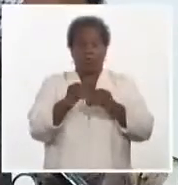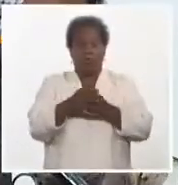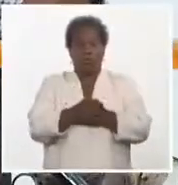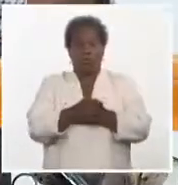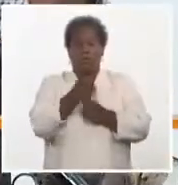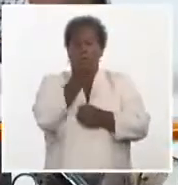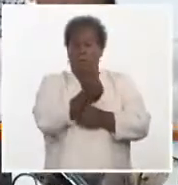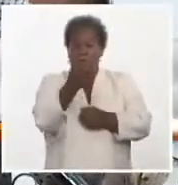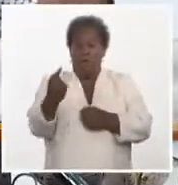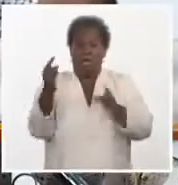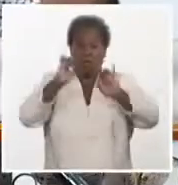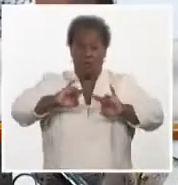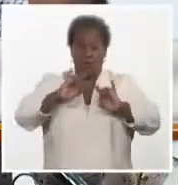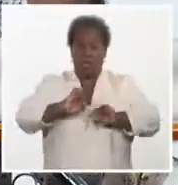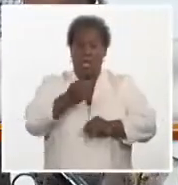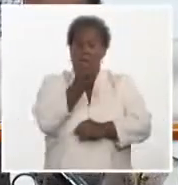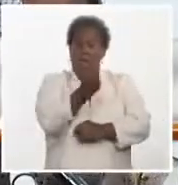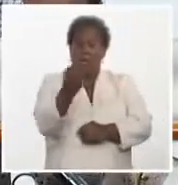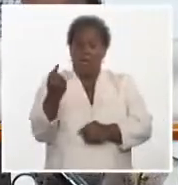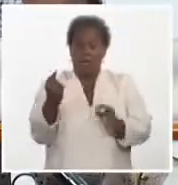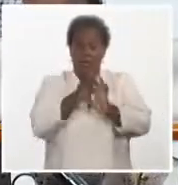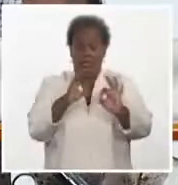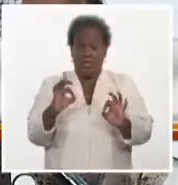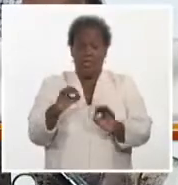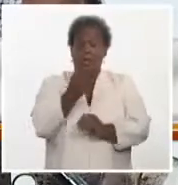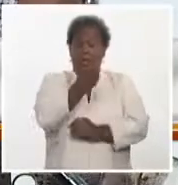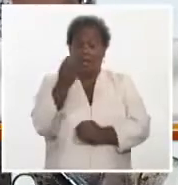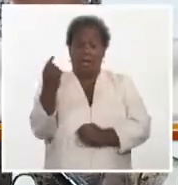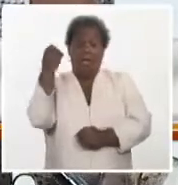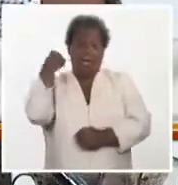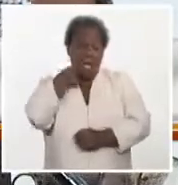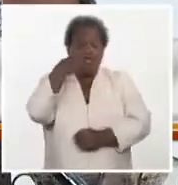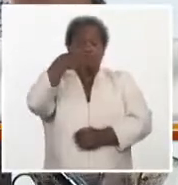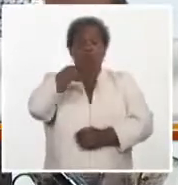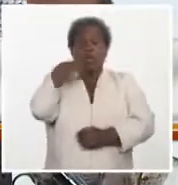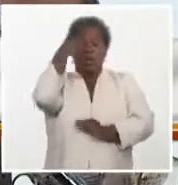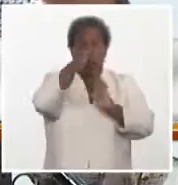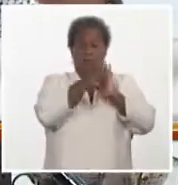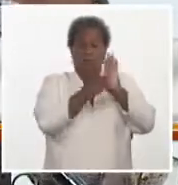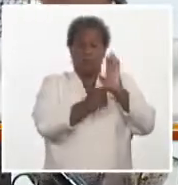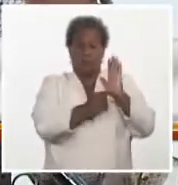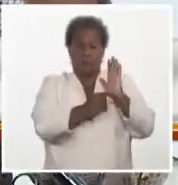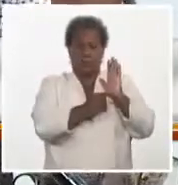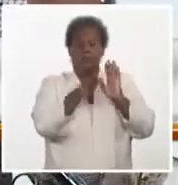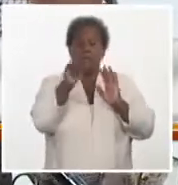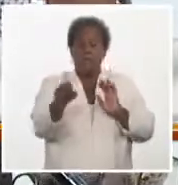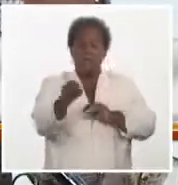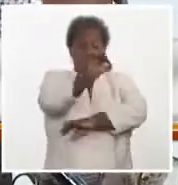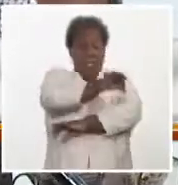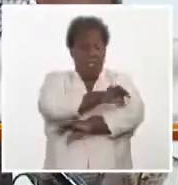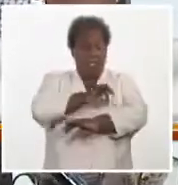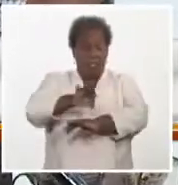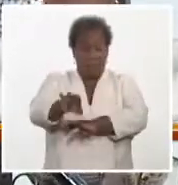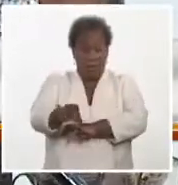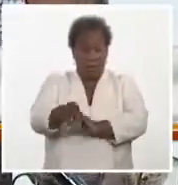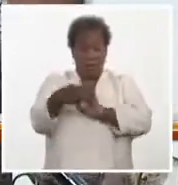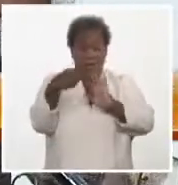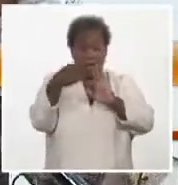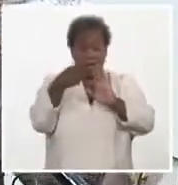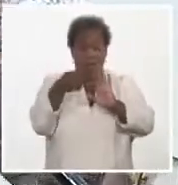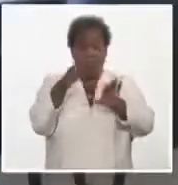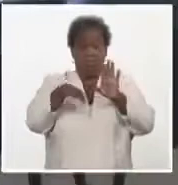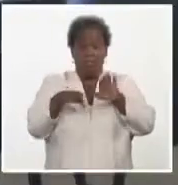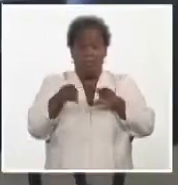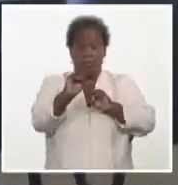cada carrera, cada año tiene sus propias particularidades y el diseño que se haga curricular dependerá precisamente de estas